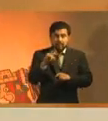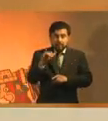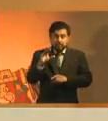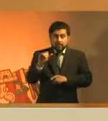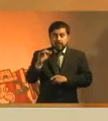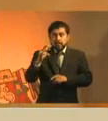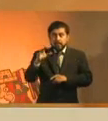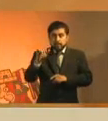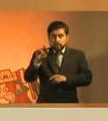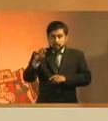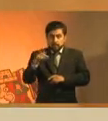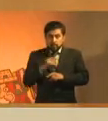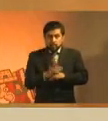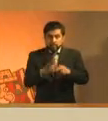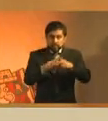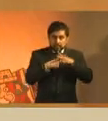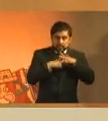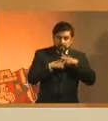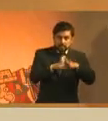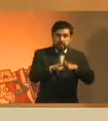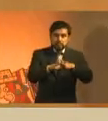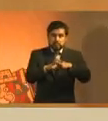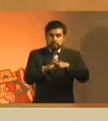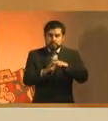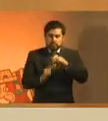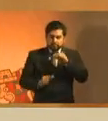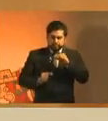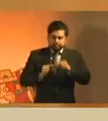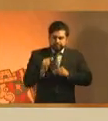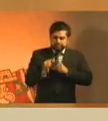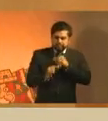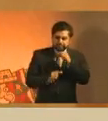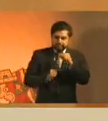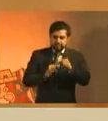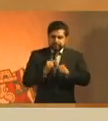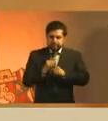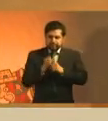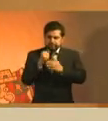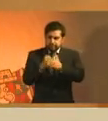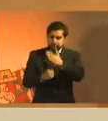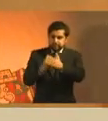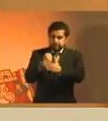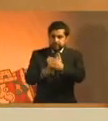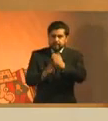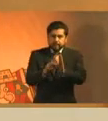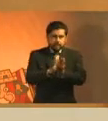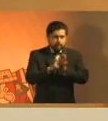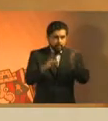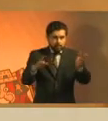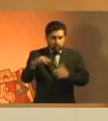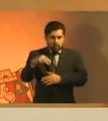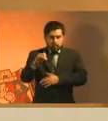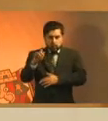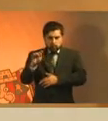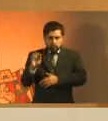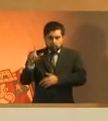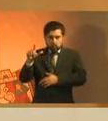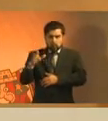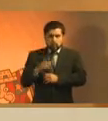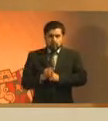su rebelión hablo de un periódico el heraldo de motul hay una lucha